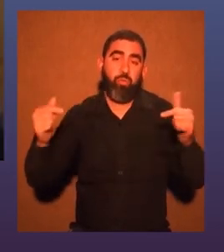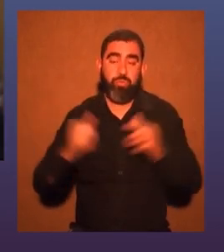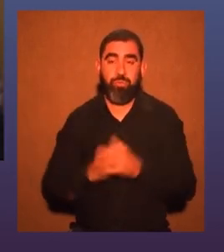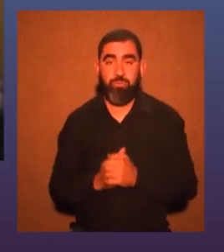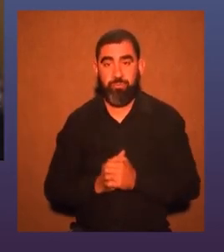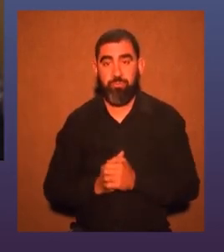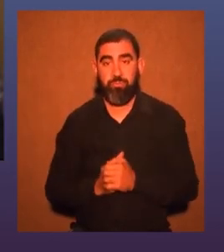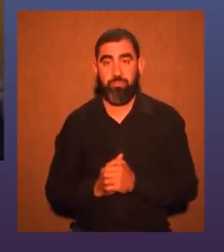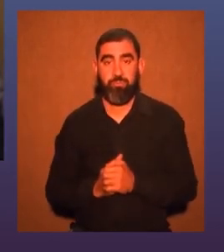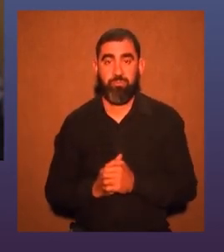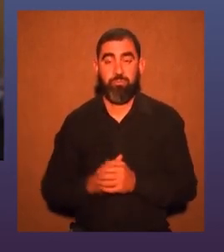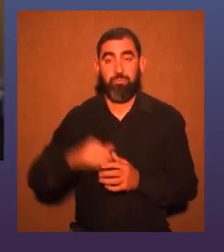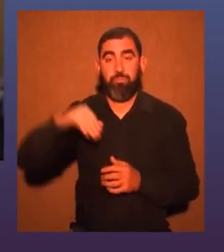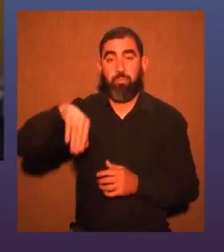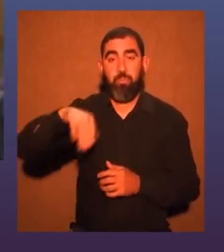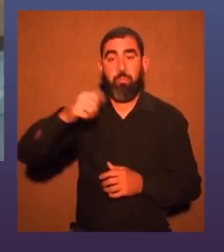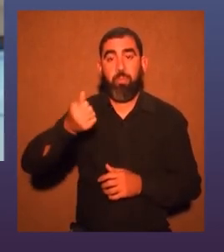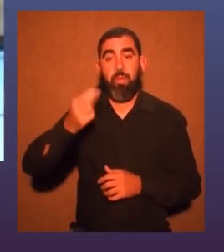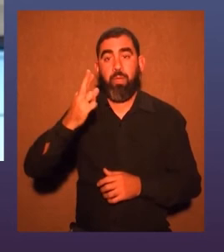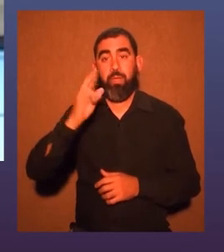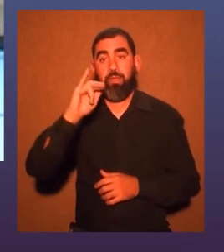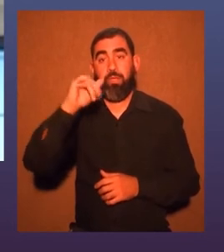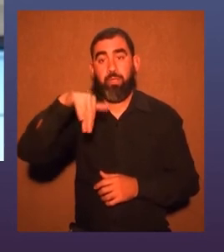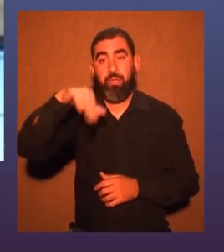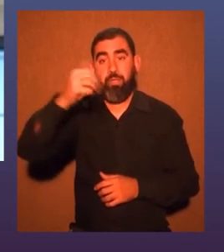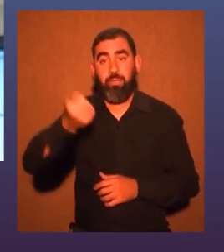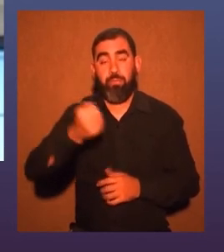Sí, perfecto. ¿Marina?